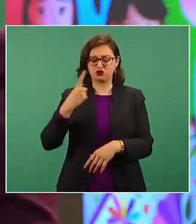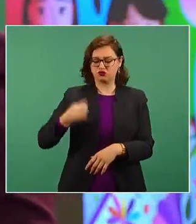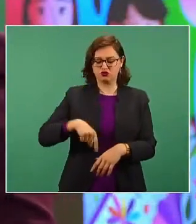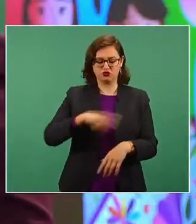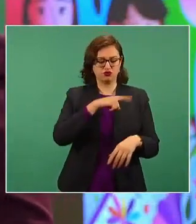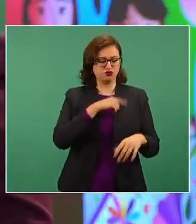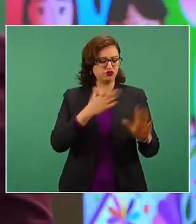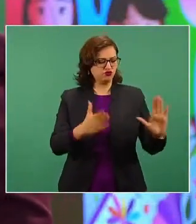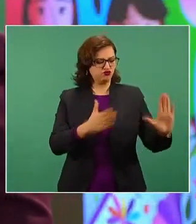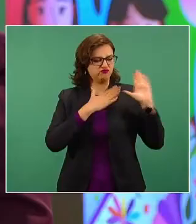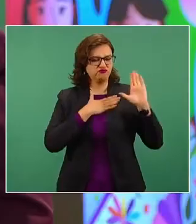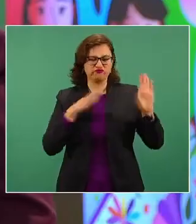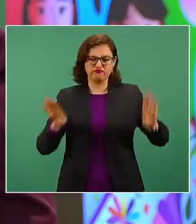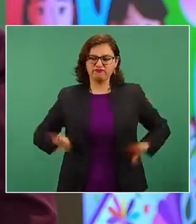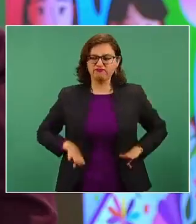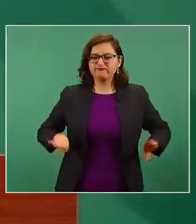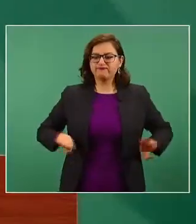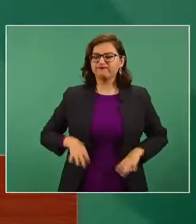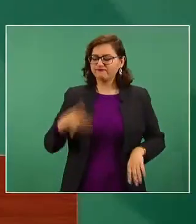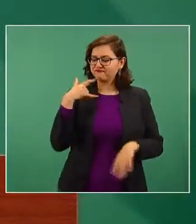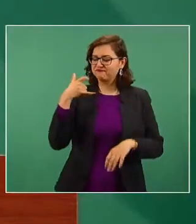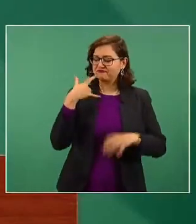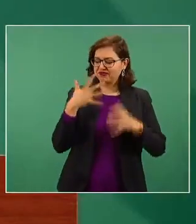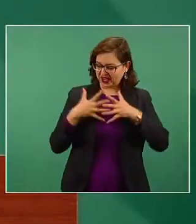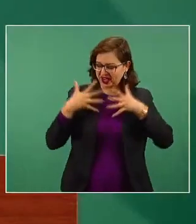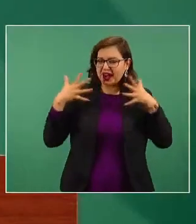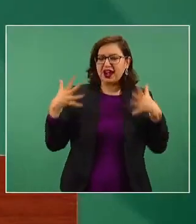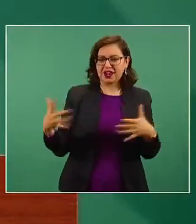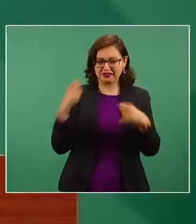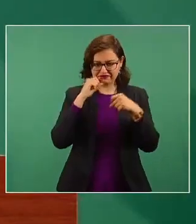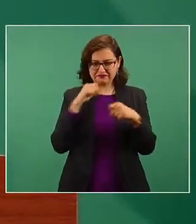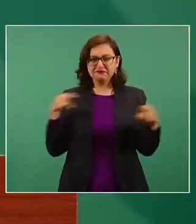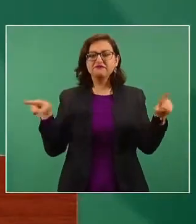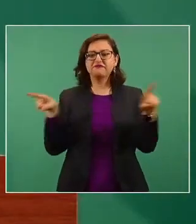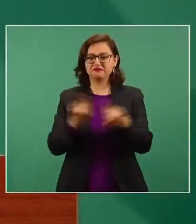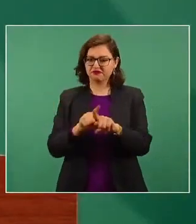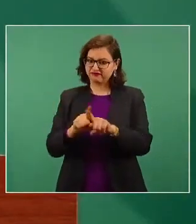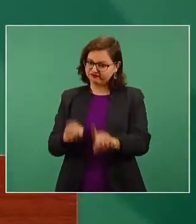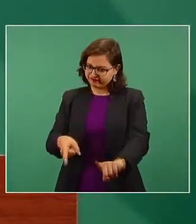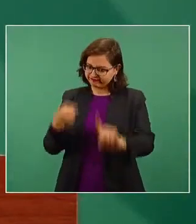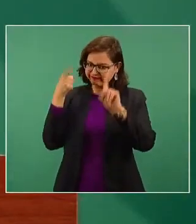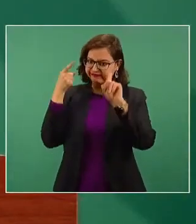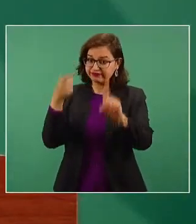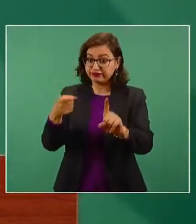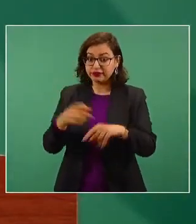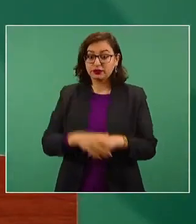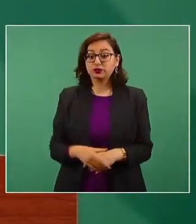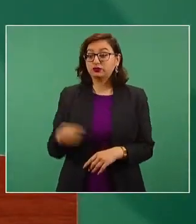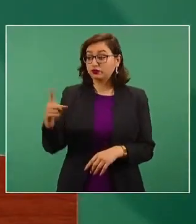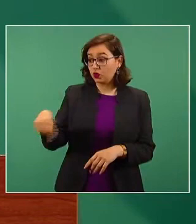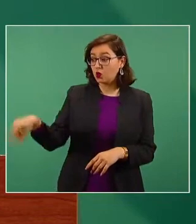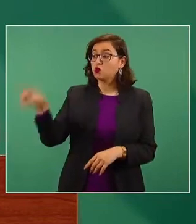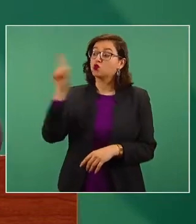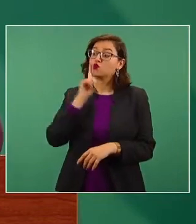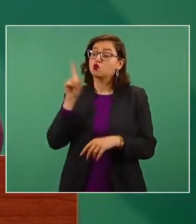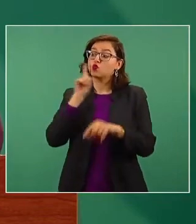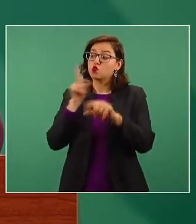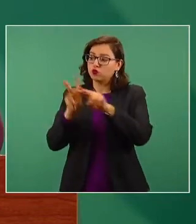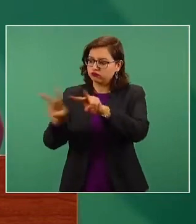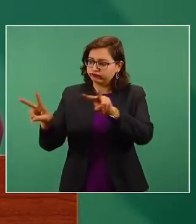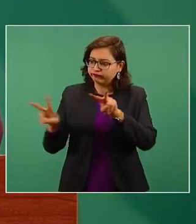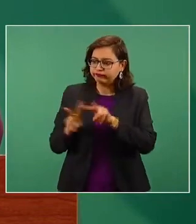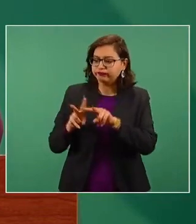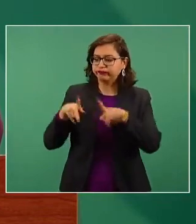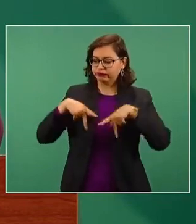Trabajamos para atender las necesidades de las mujeres en mayores condiciones de vulnerabilidad. El acceso a la tierra